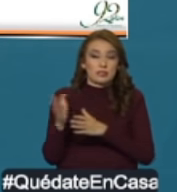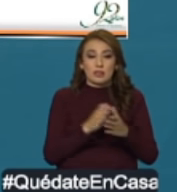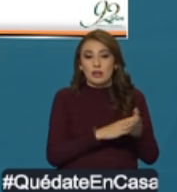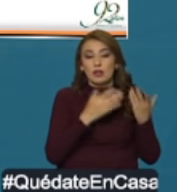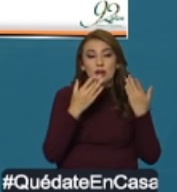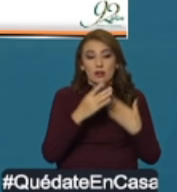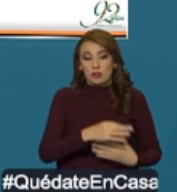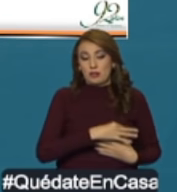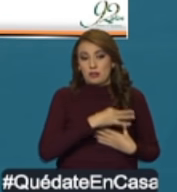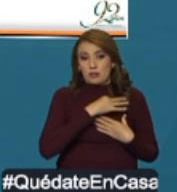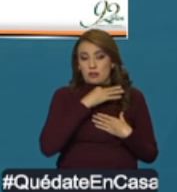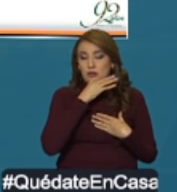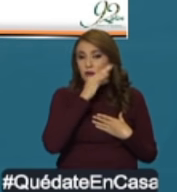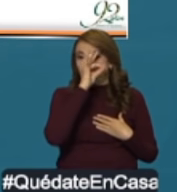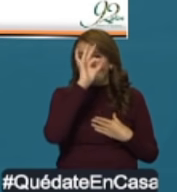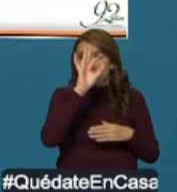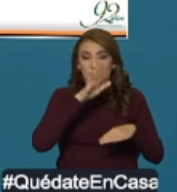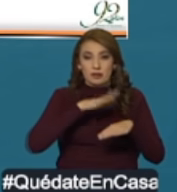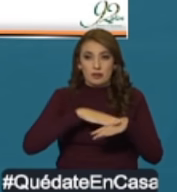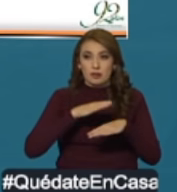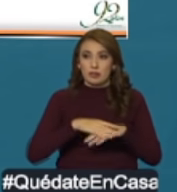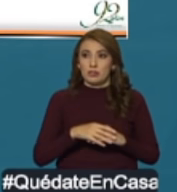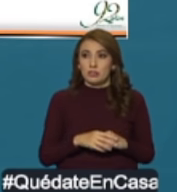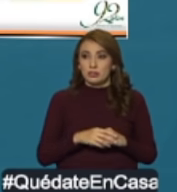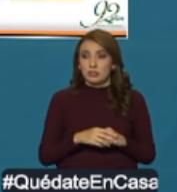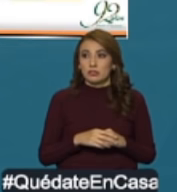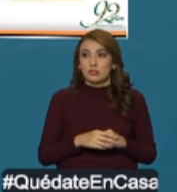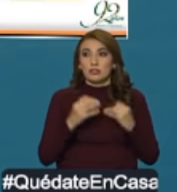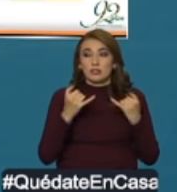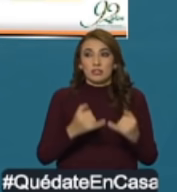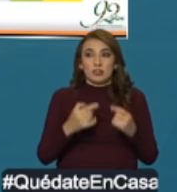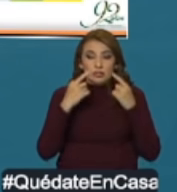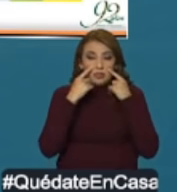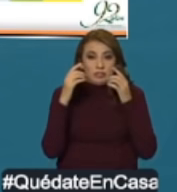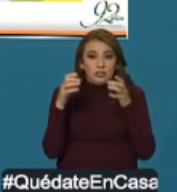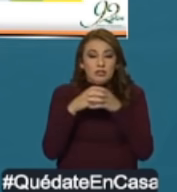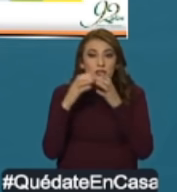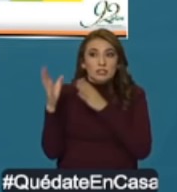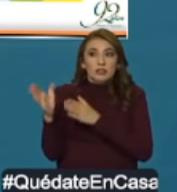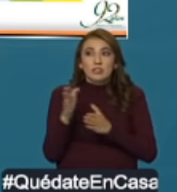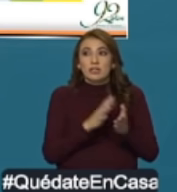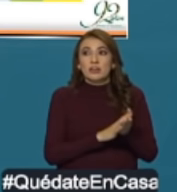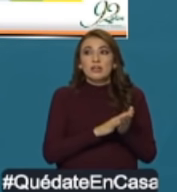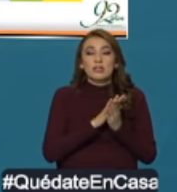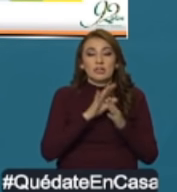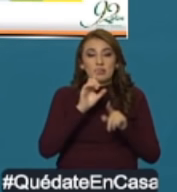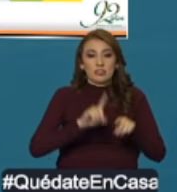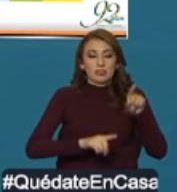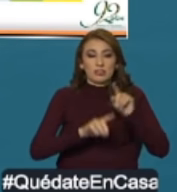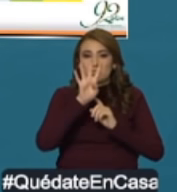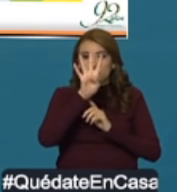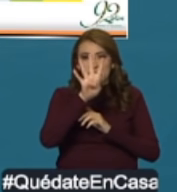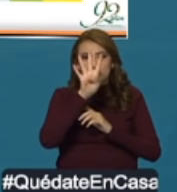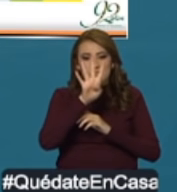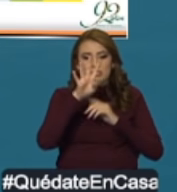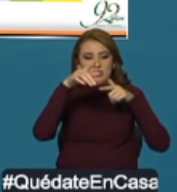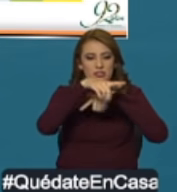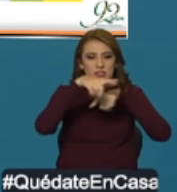por COVID. Esto nos ha permitido sacar 4 escenarios en los que